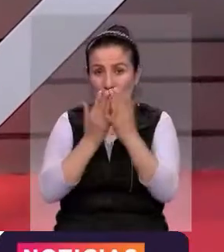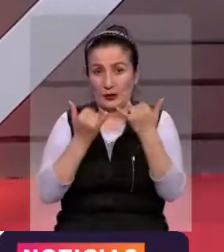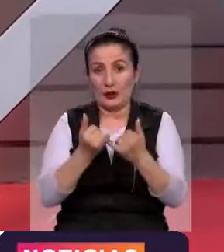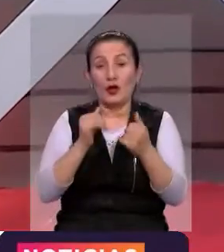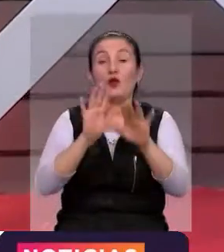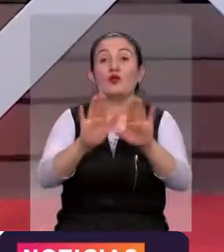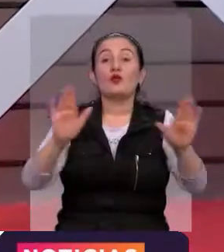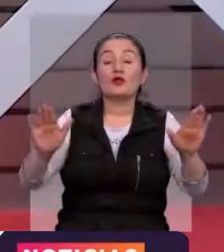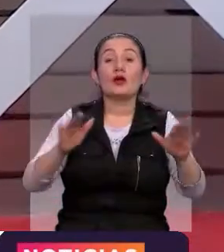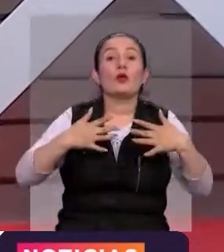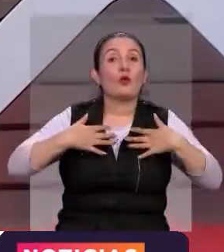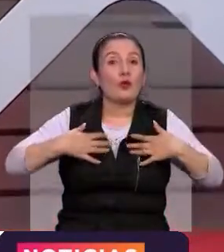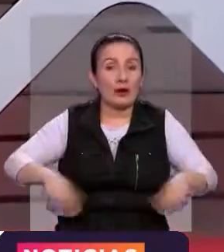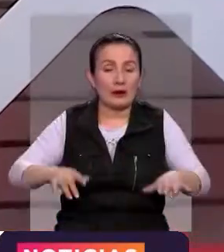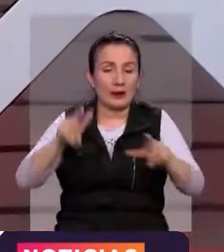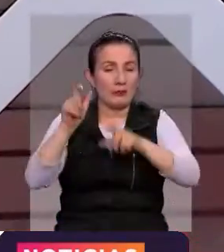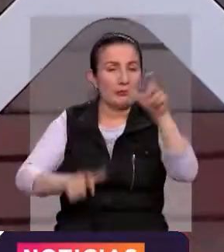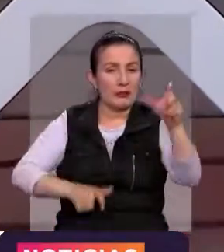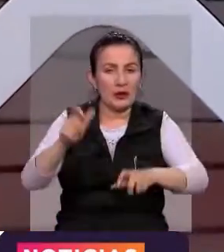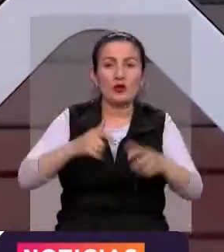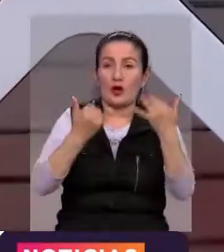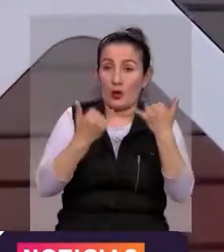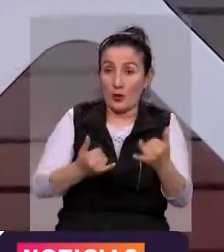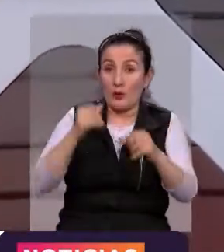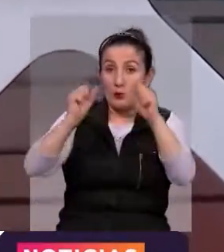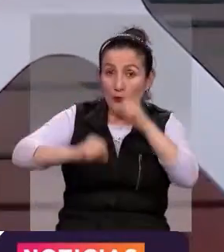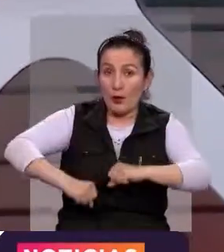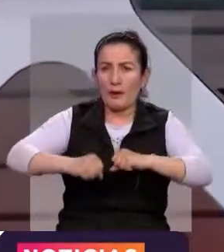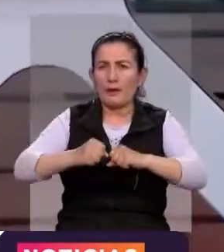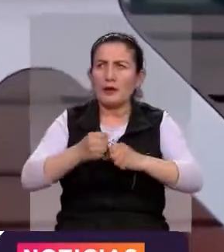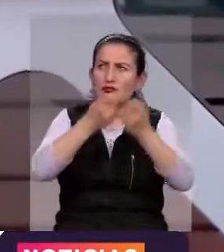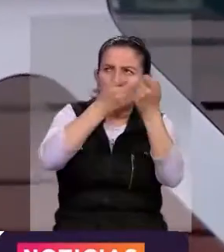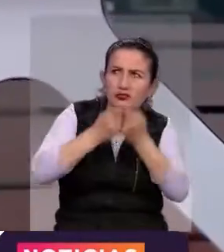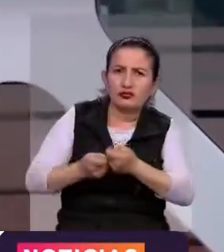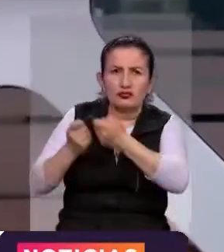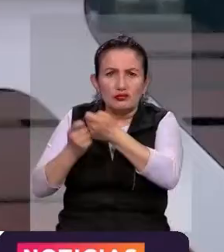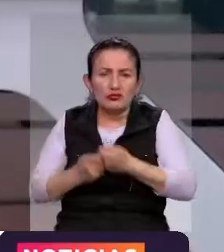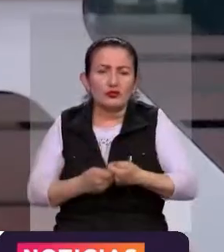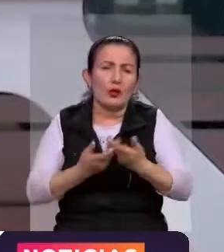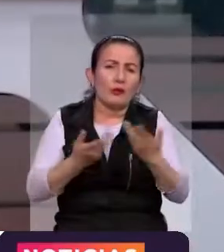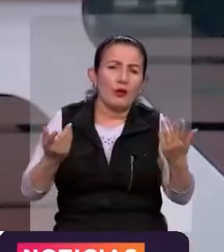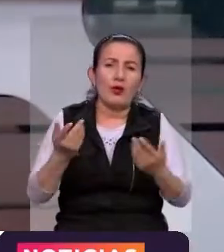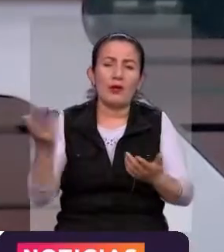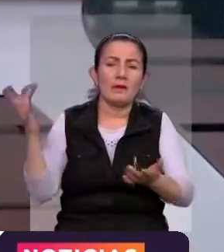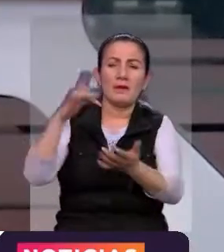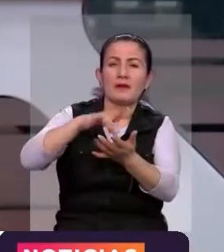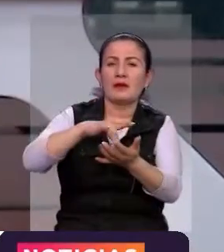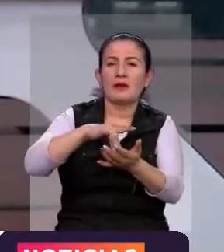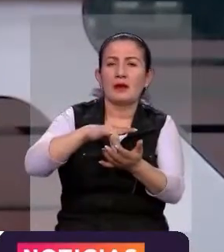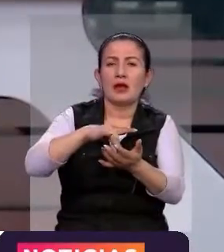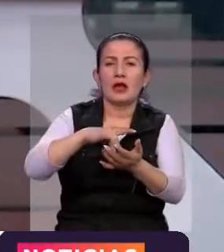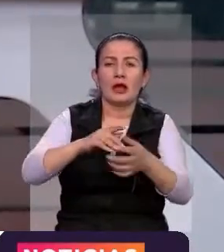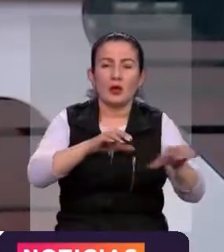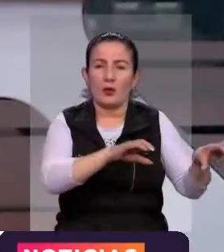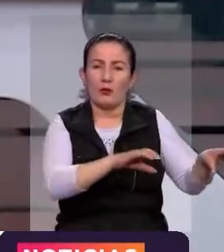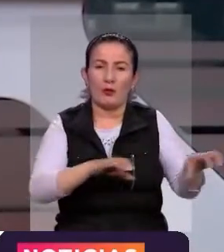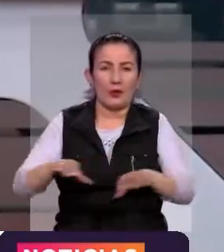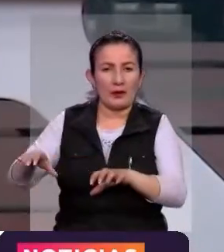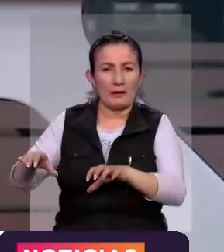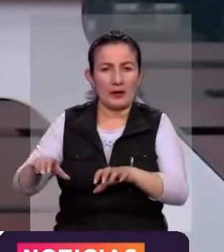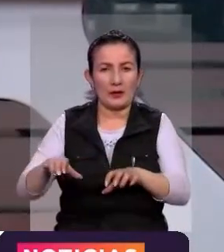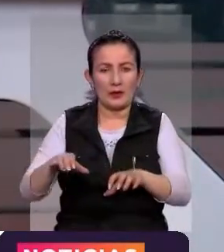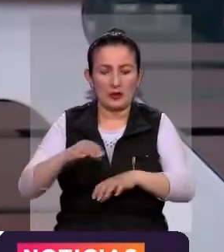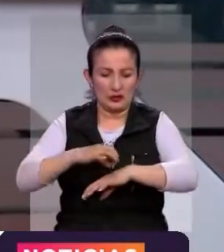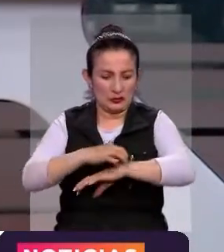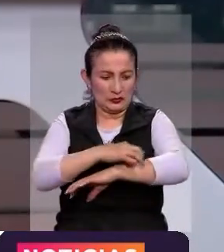A ustedes les decimos que cualquier persona ahora podrá consultar cifras y datos relacionados con la presencia y el comportamiento de la